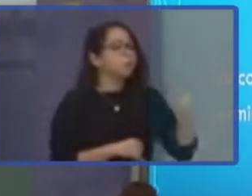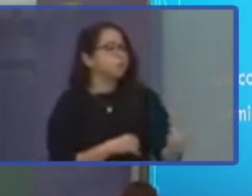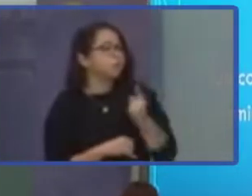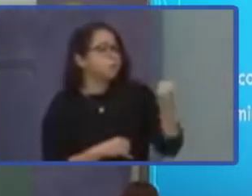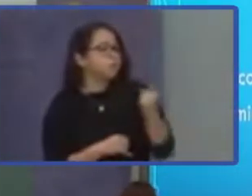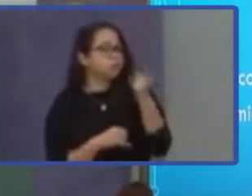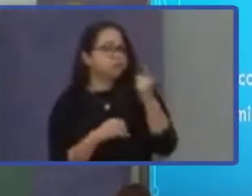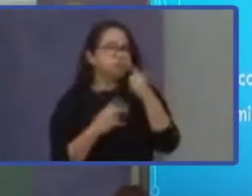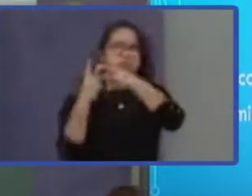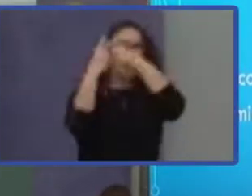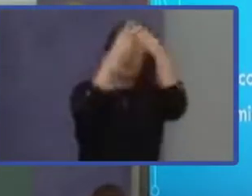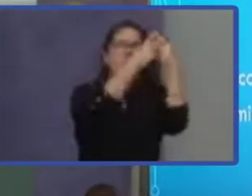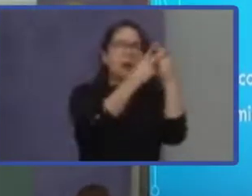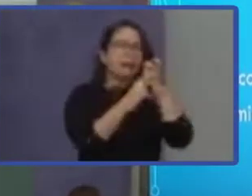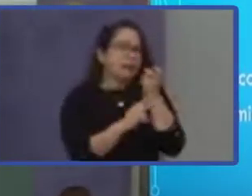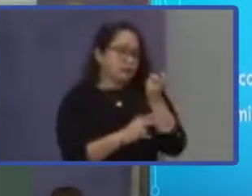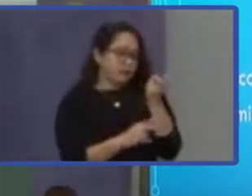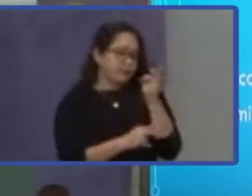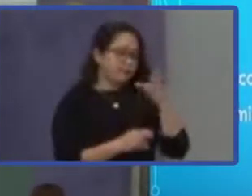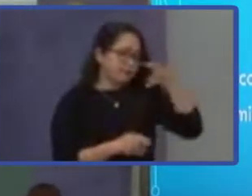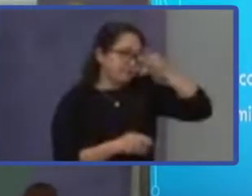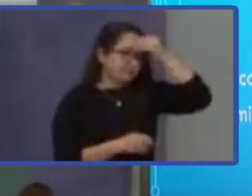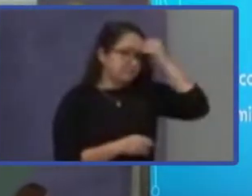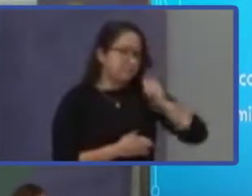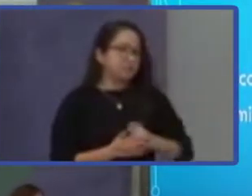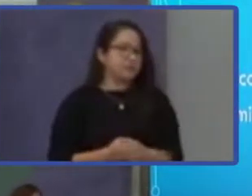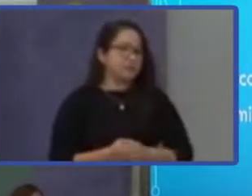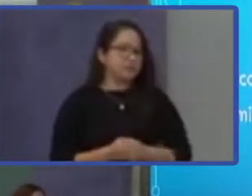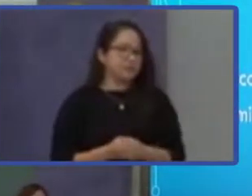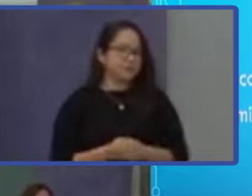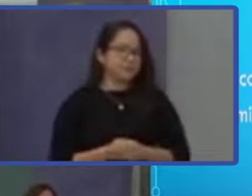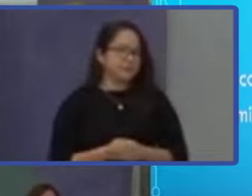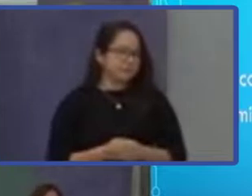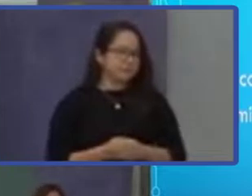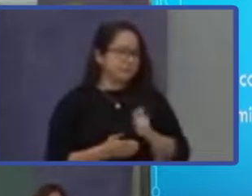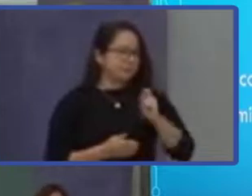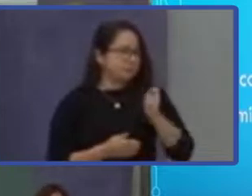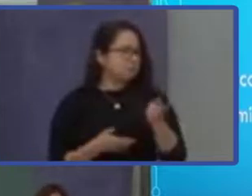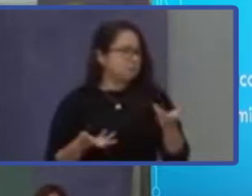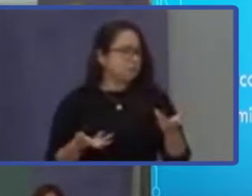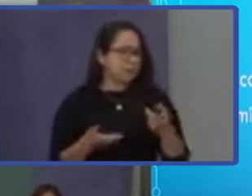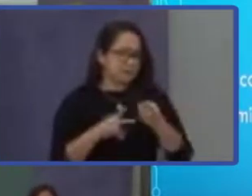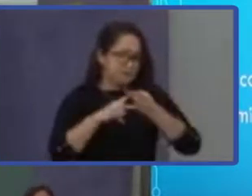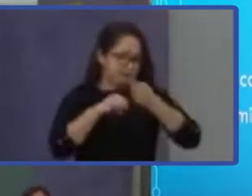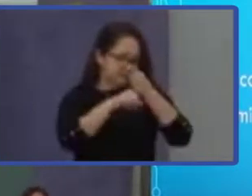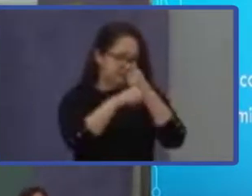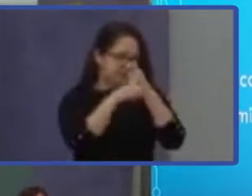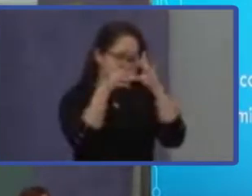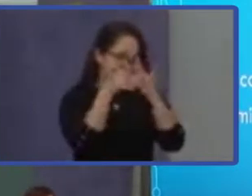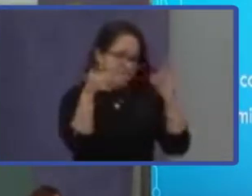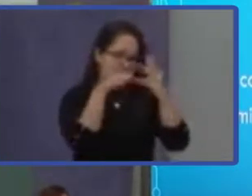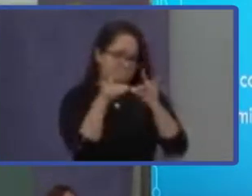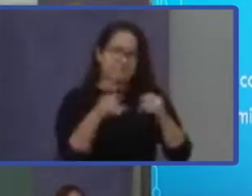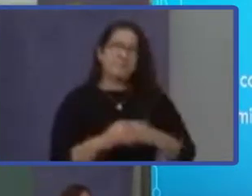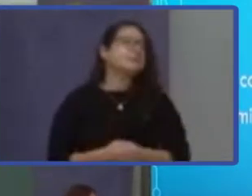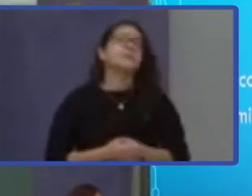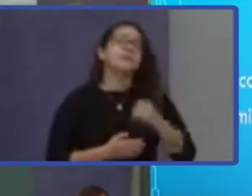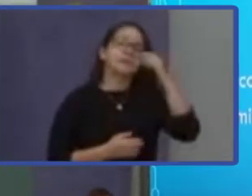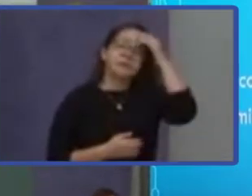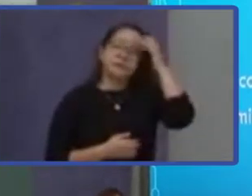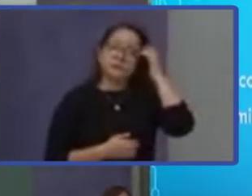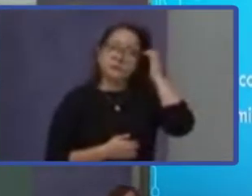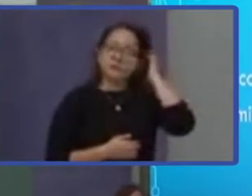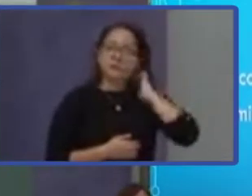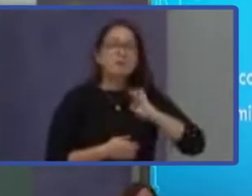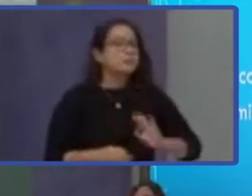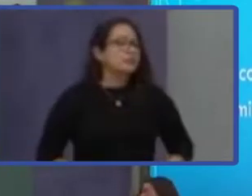eso. ¿Qué es un conjunto finito? Para empezar, vamos a hablar por partes. ¿Qué es lo que todavía no